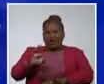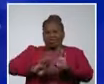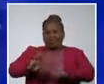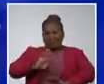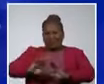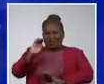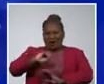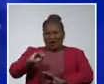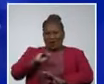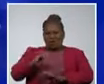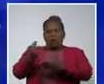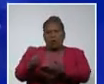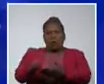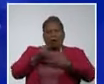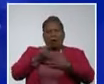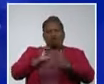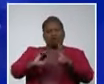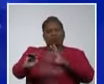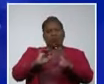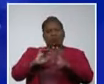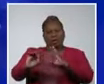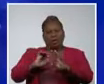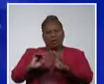nueva exposición con la